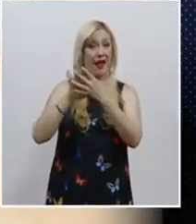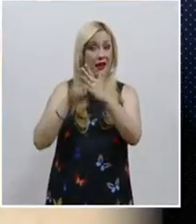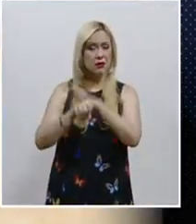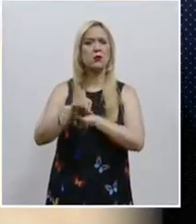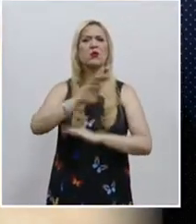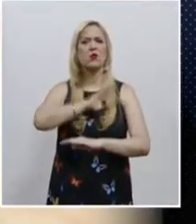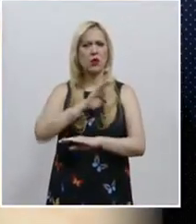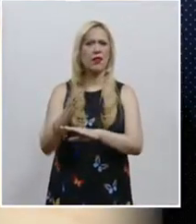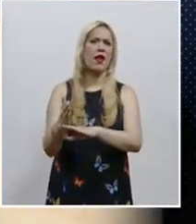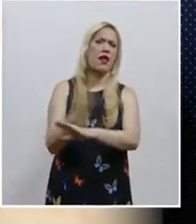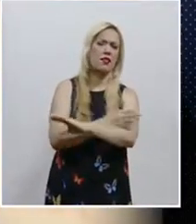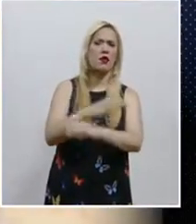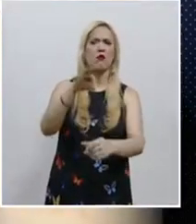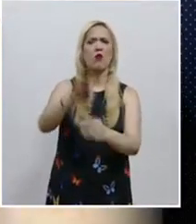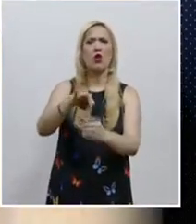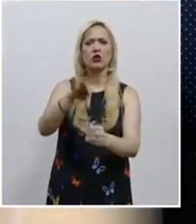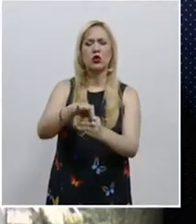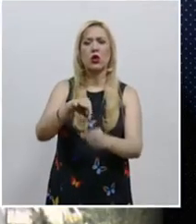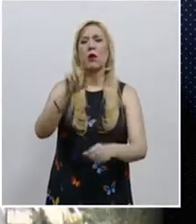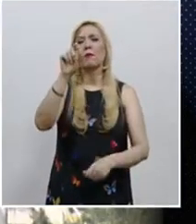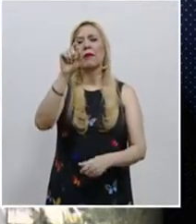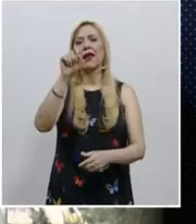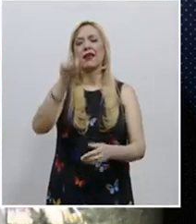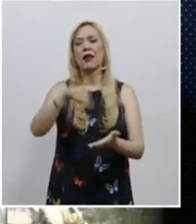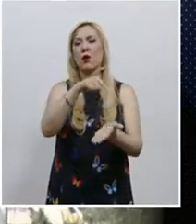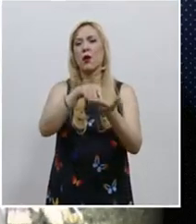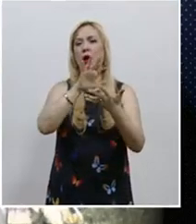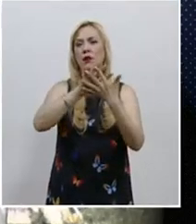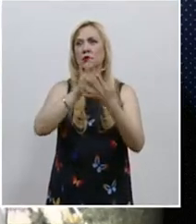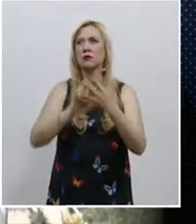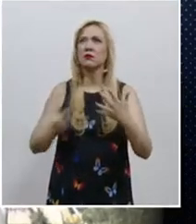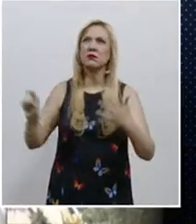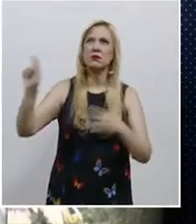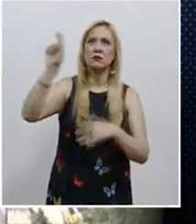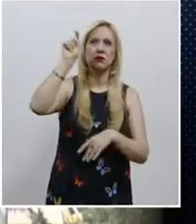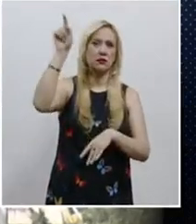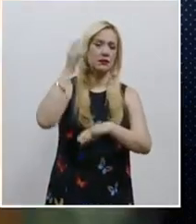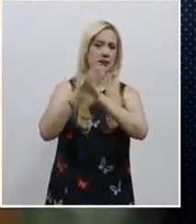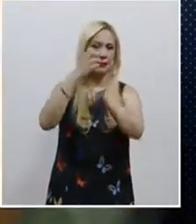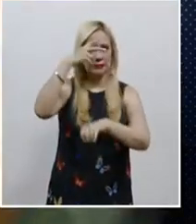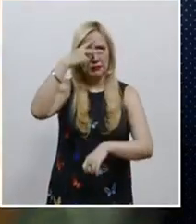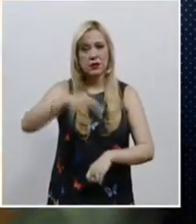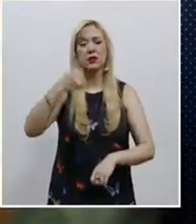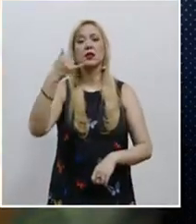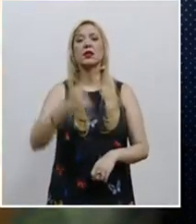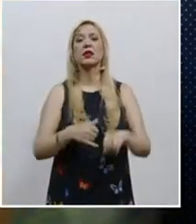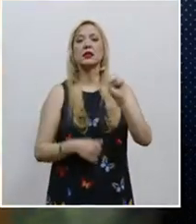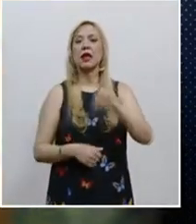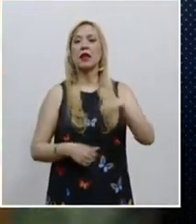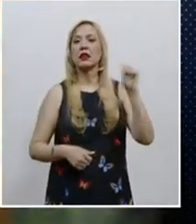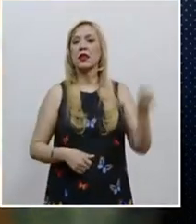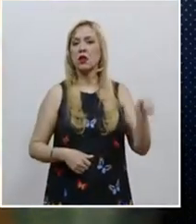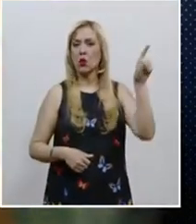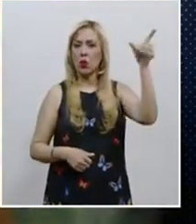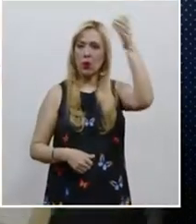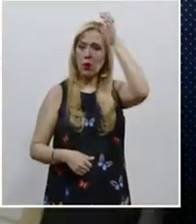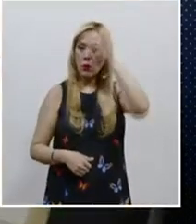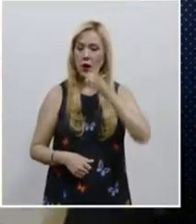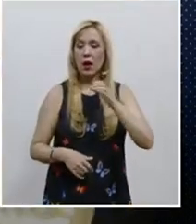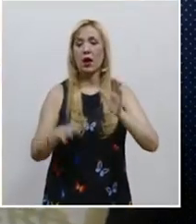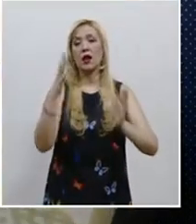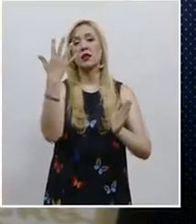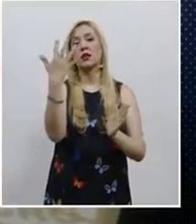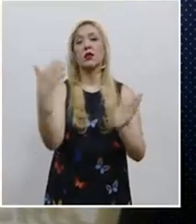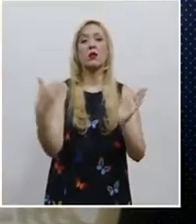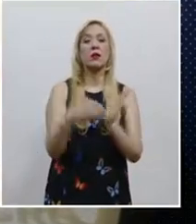manera anticipada en 20 centros penitenciarios del Estado de México y en el Centro Penitenciario Femenil de Saltillo, Coahuila. 5,060 lo